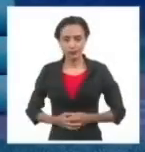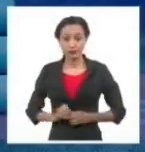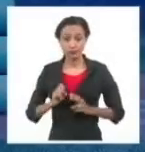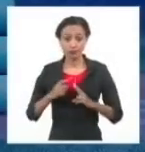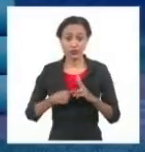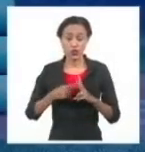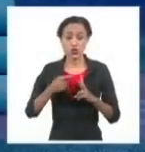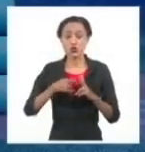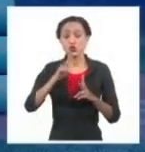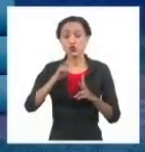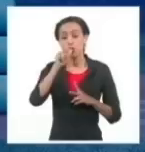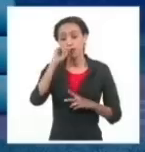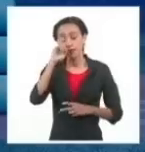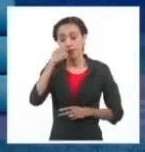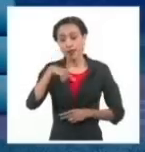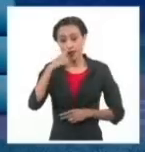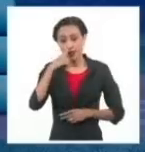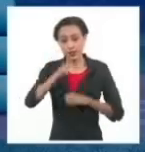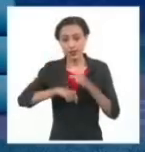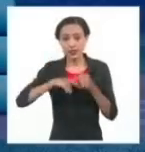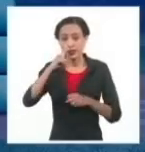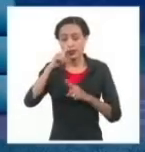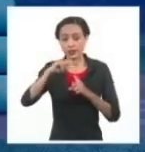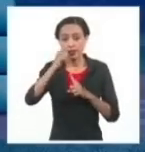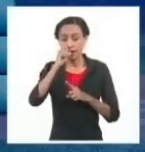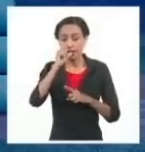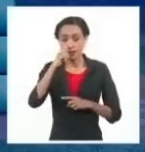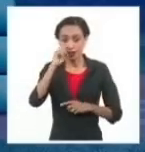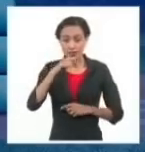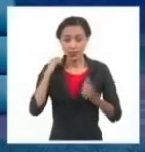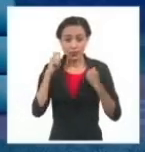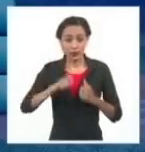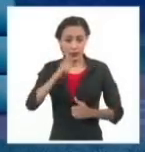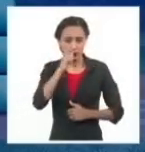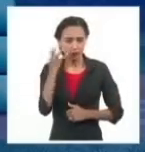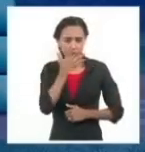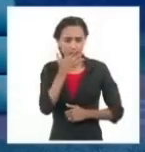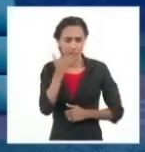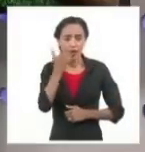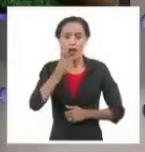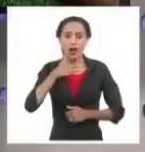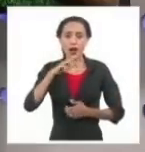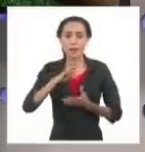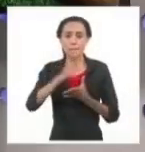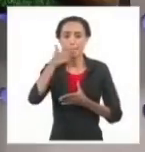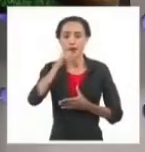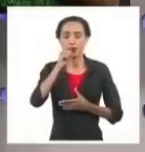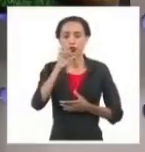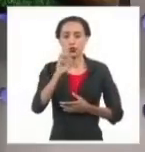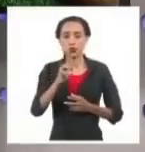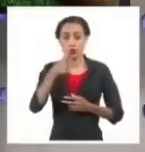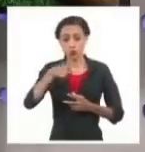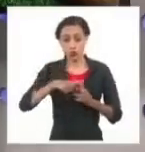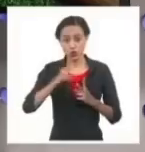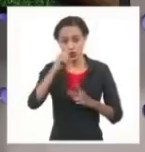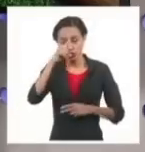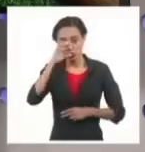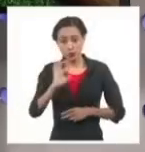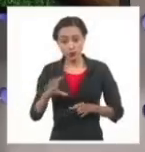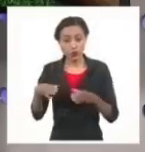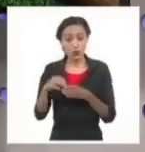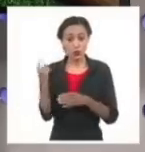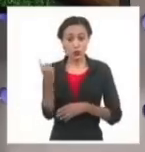julián quintana como ya se conoce el director del equipo es armando johnson esta selección nacional fue